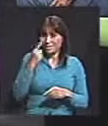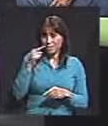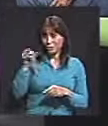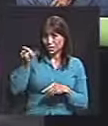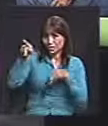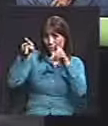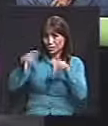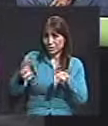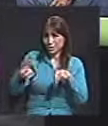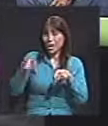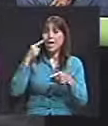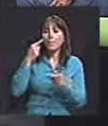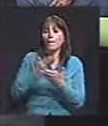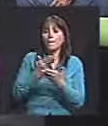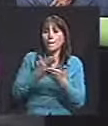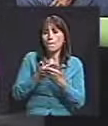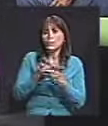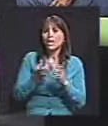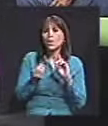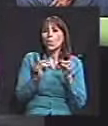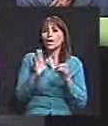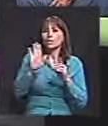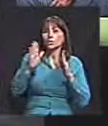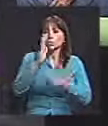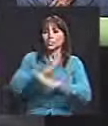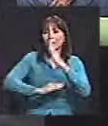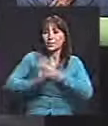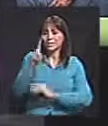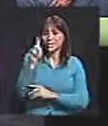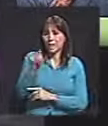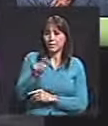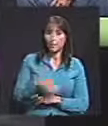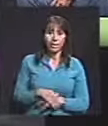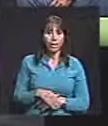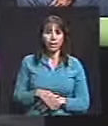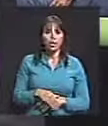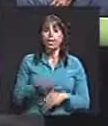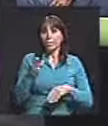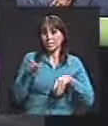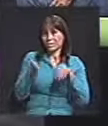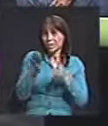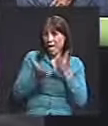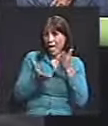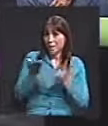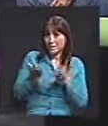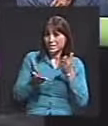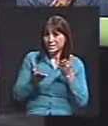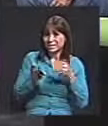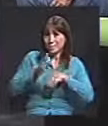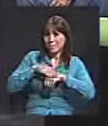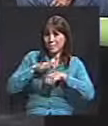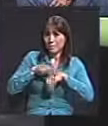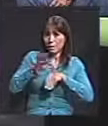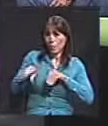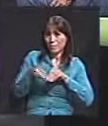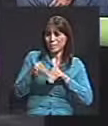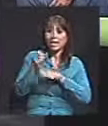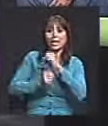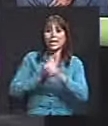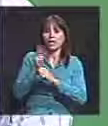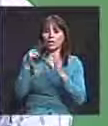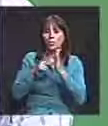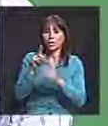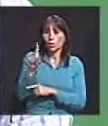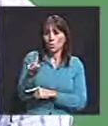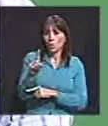qué discapacidad tiene, ¿verdad? Tal vez si me permite complementar, compañeros. En el 2001 la Organización